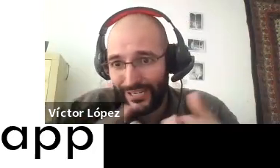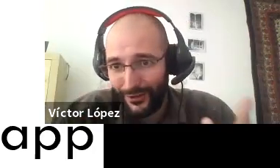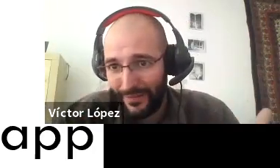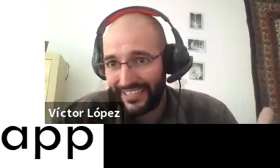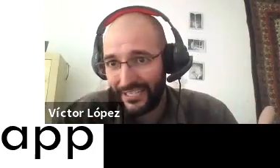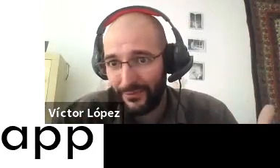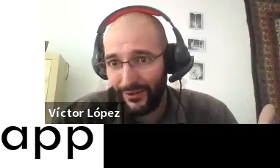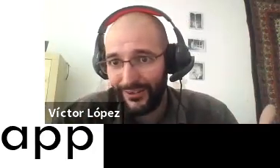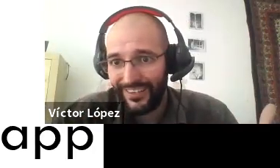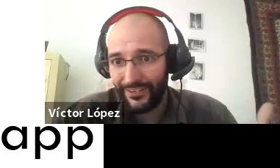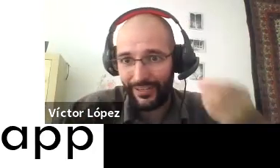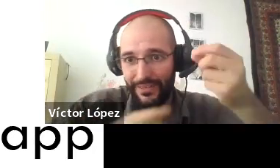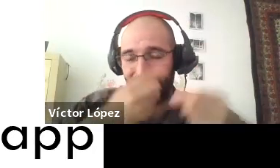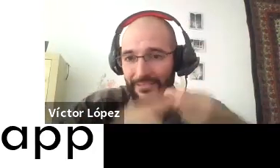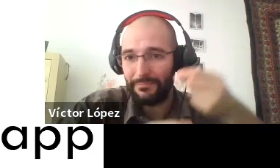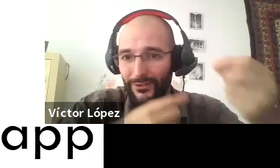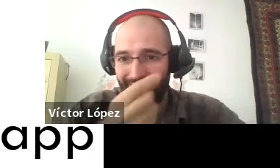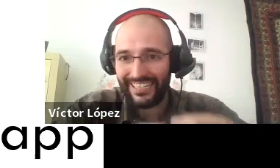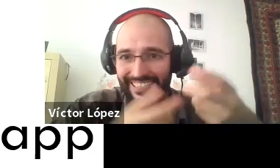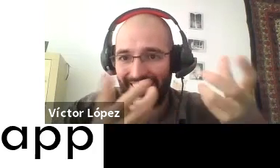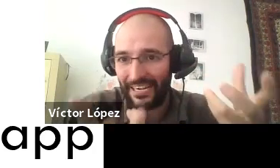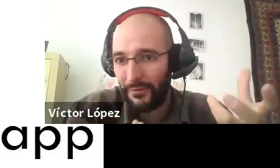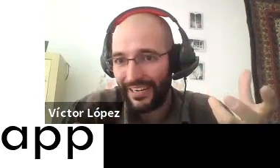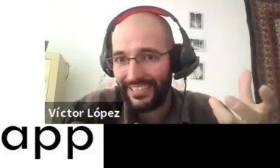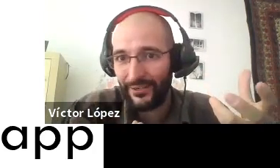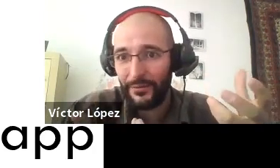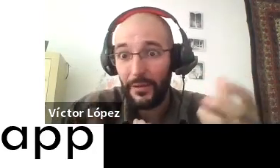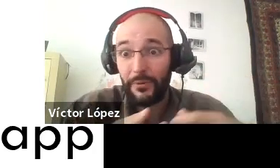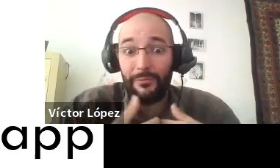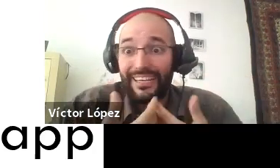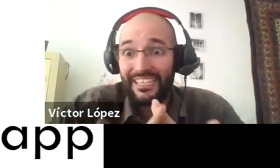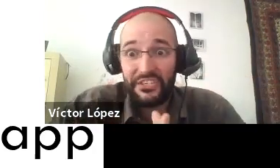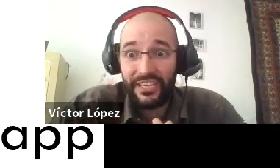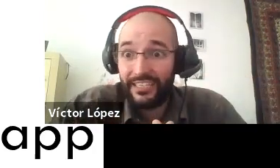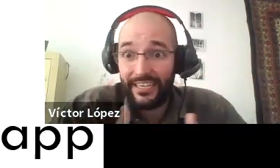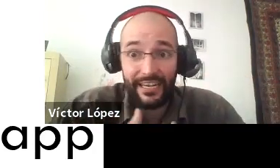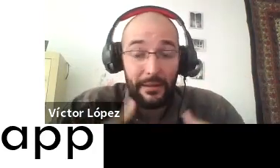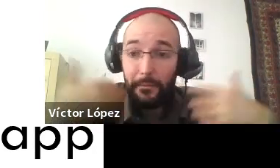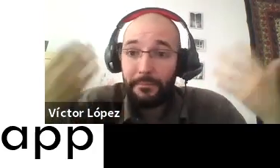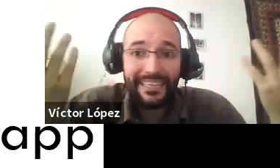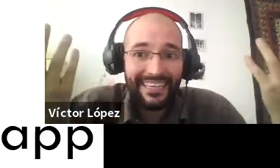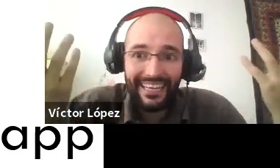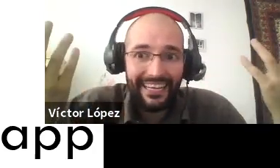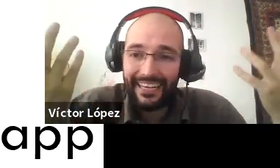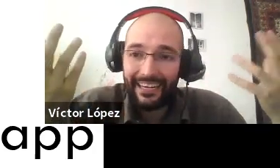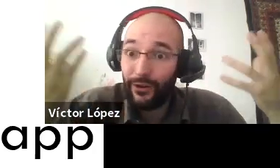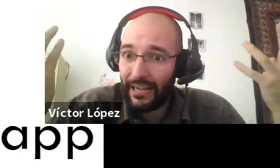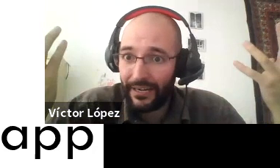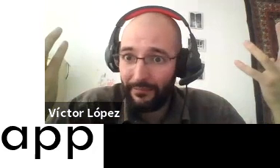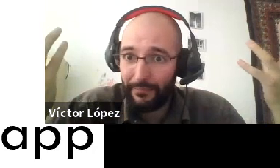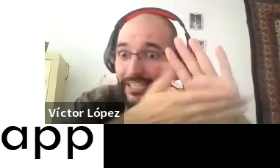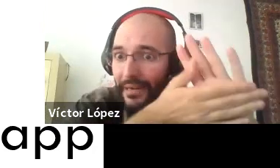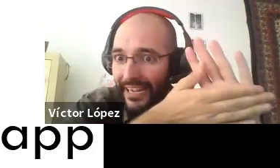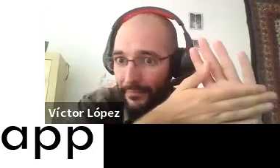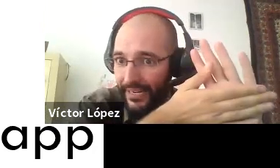un sensor de magnetismo, ¿no? Que mide las microteslas, la intensidad del campo magnético. Pero claro, para esas chicas era, ¿detecta con la